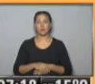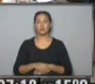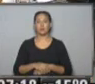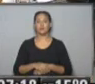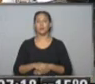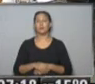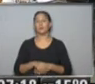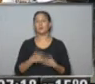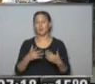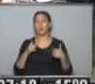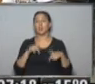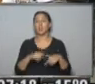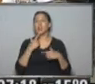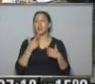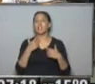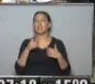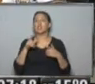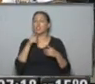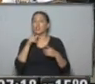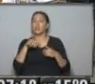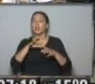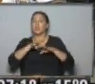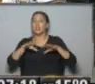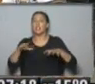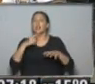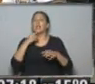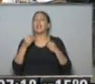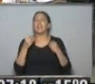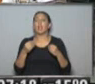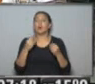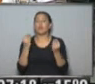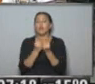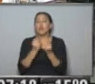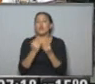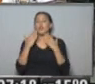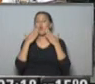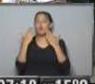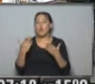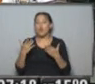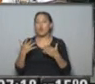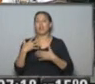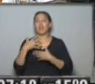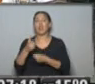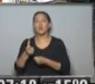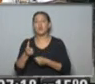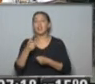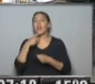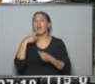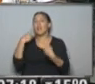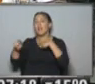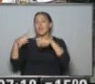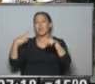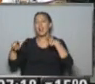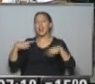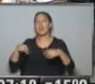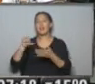Bueno, la contracara, decíamos, de este hecho aislado son las masivas y rápidas muestras de solidaridad que se vieron en distintos puntos